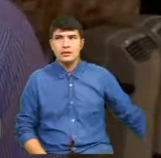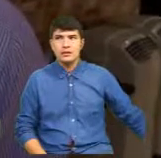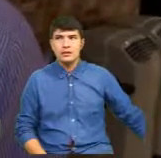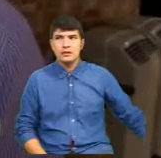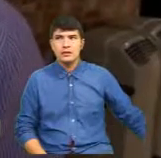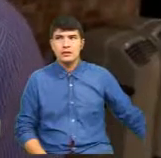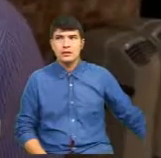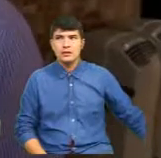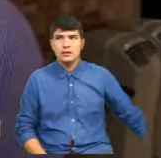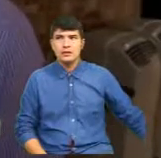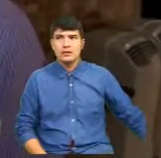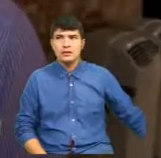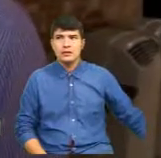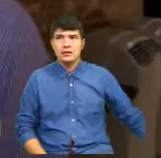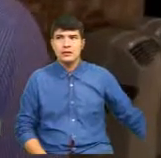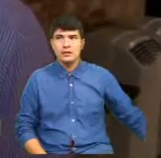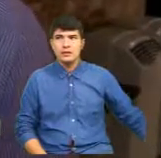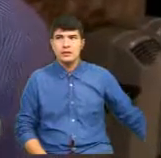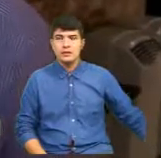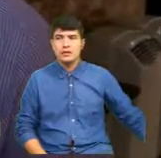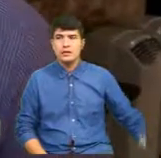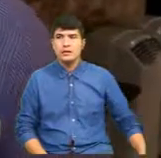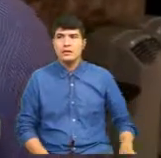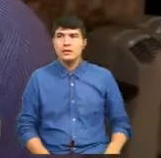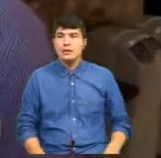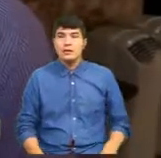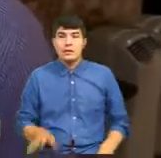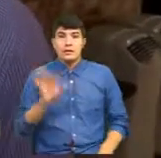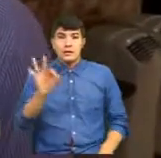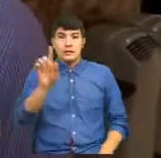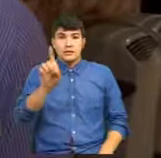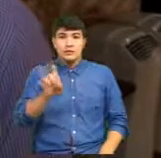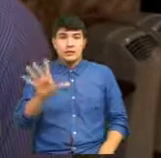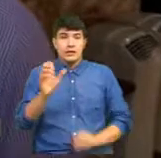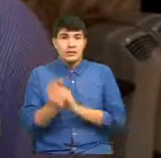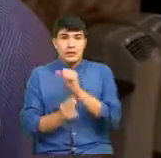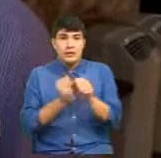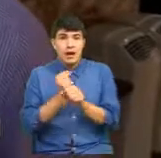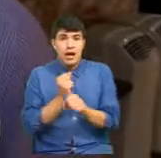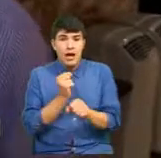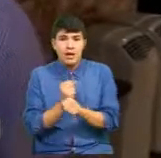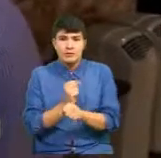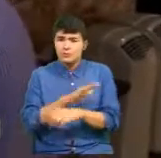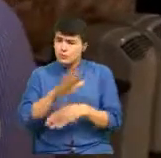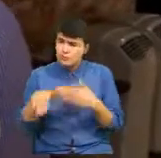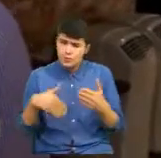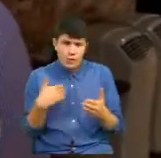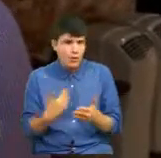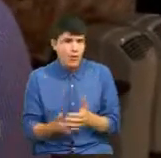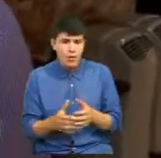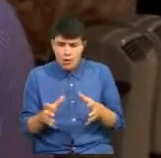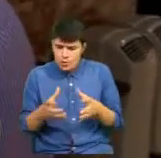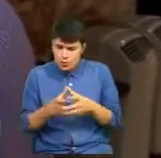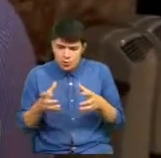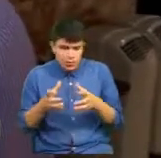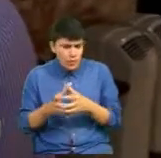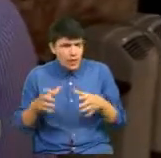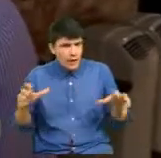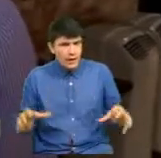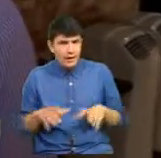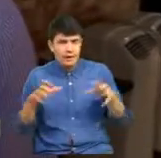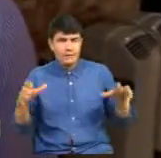los 365 días del año. No somos solamente Semana Santa, somos un grupo que está los 365 días del